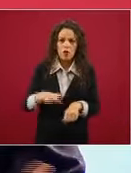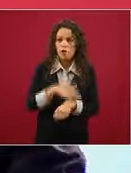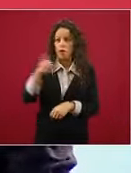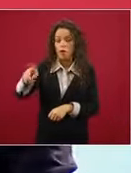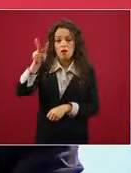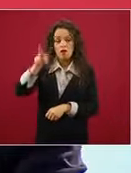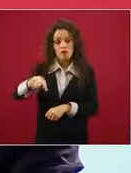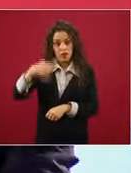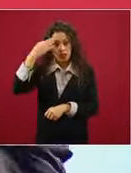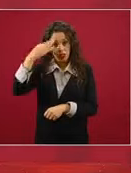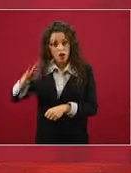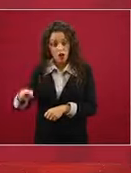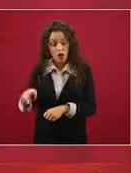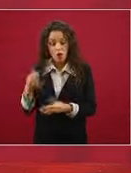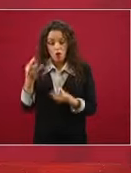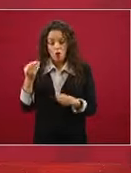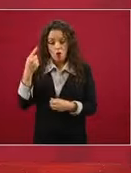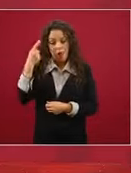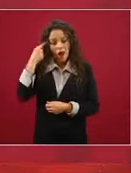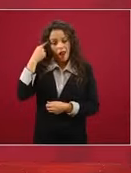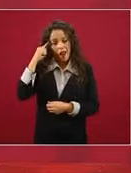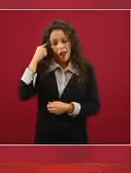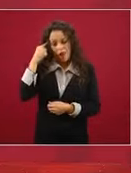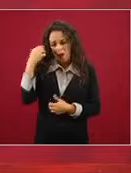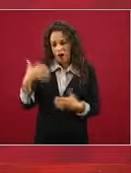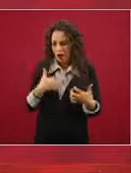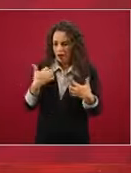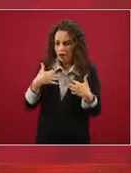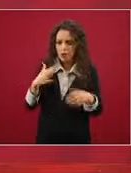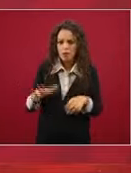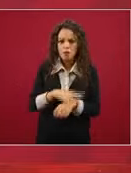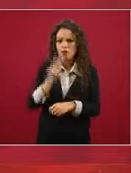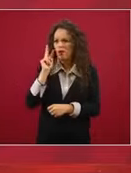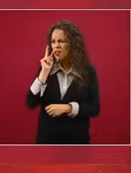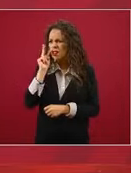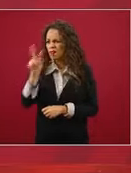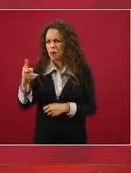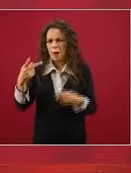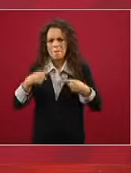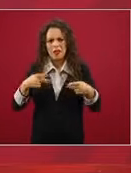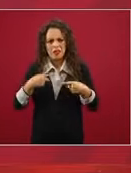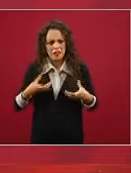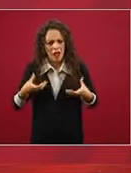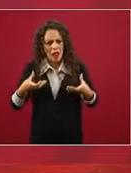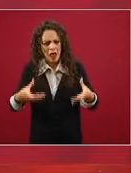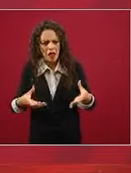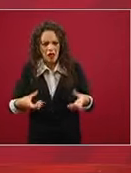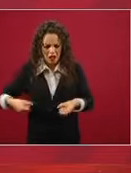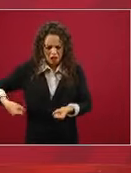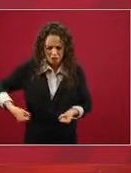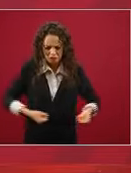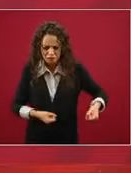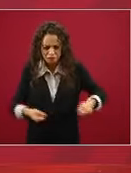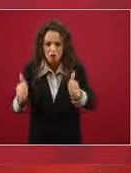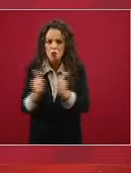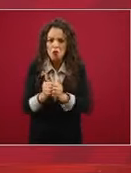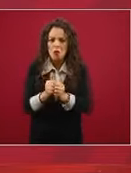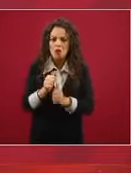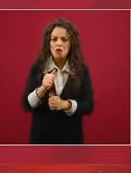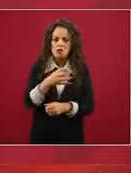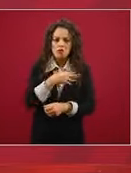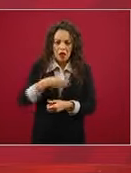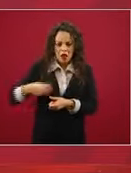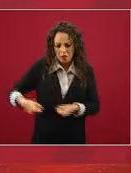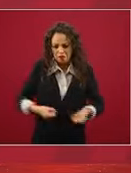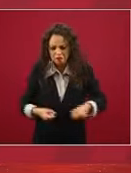del Retiro, paseando, corriendo con la carriola, furiosa la señora. Y quien le entrevistaba le dijo,